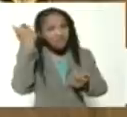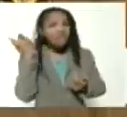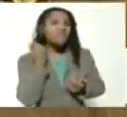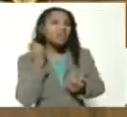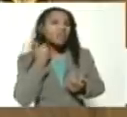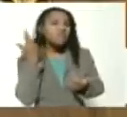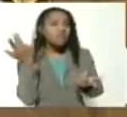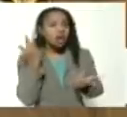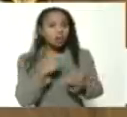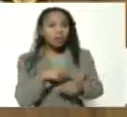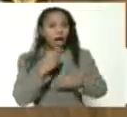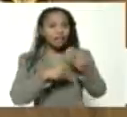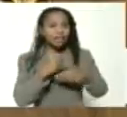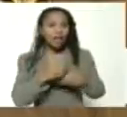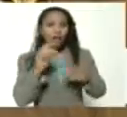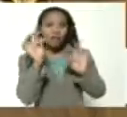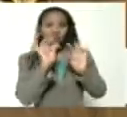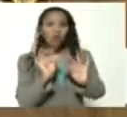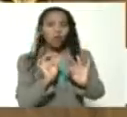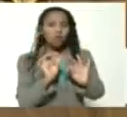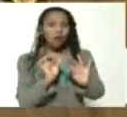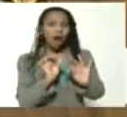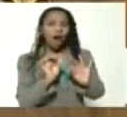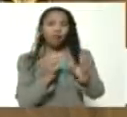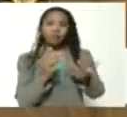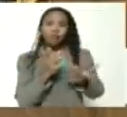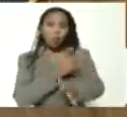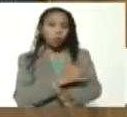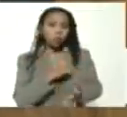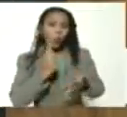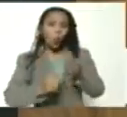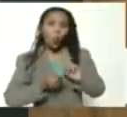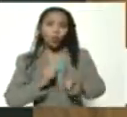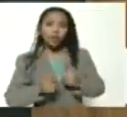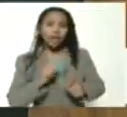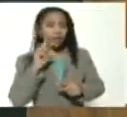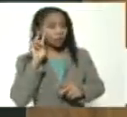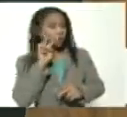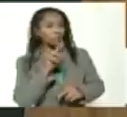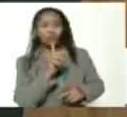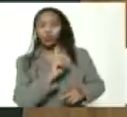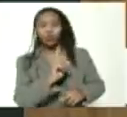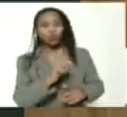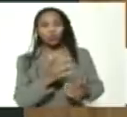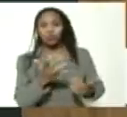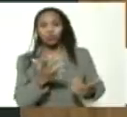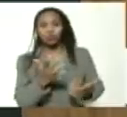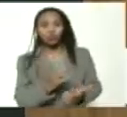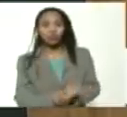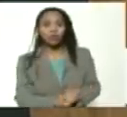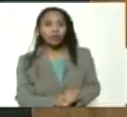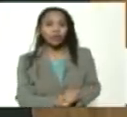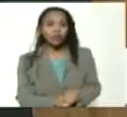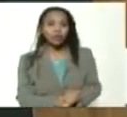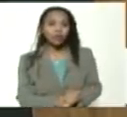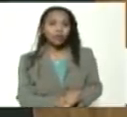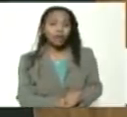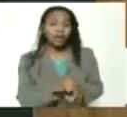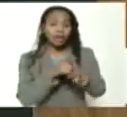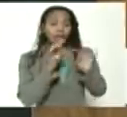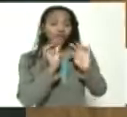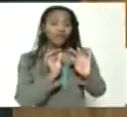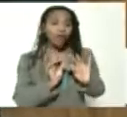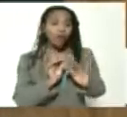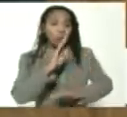cometer actos de pornografía. Así que no banalicemos este tipo